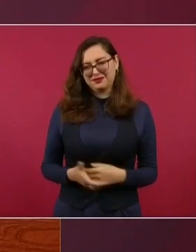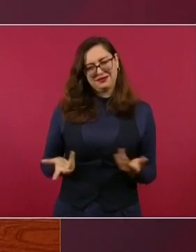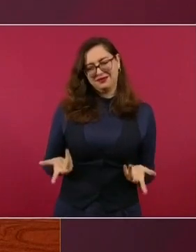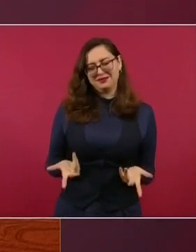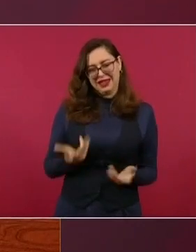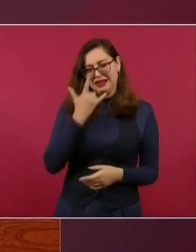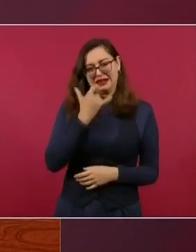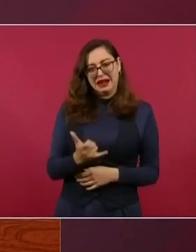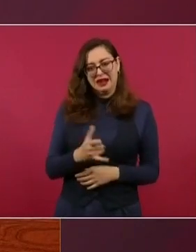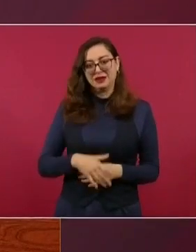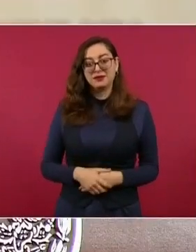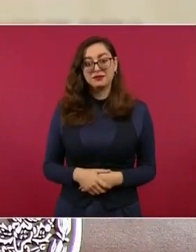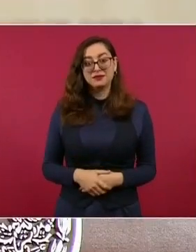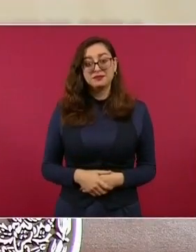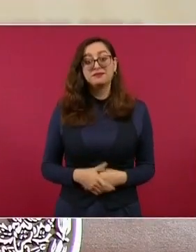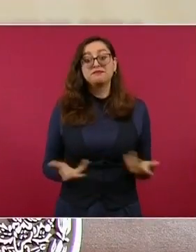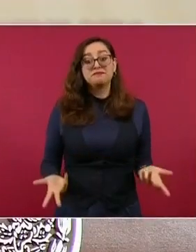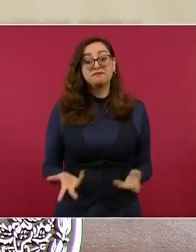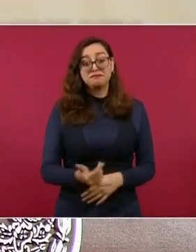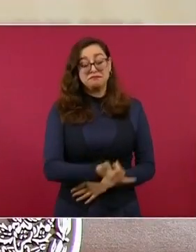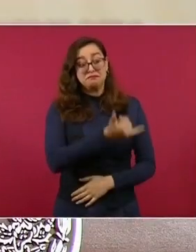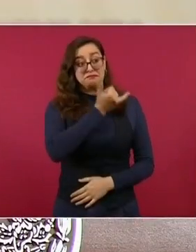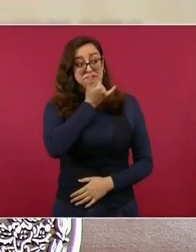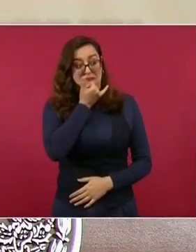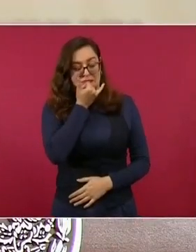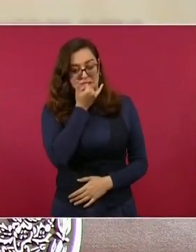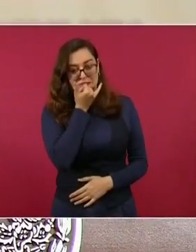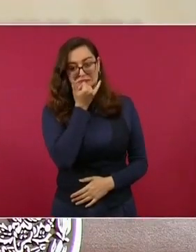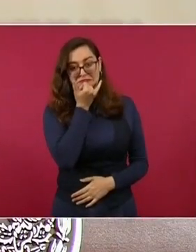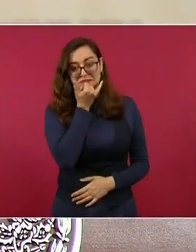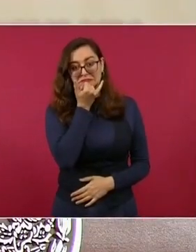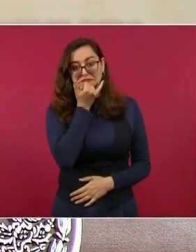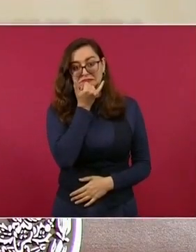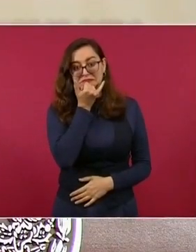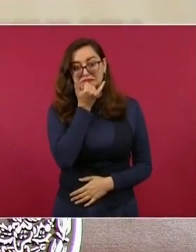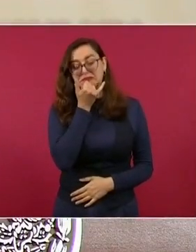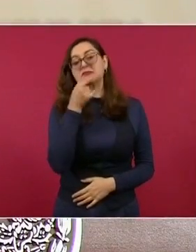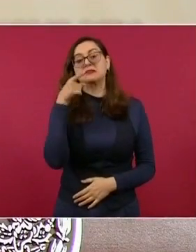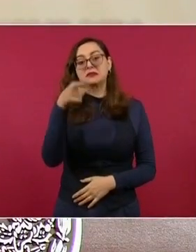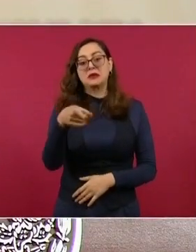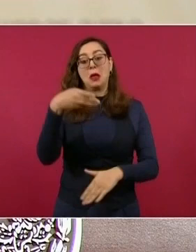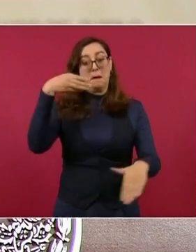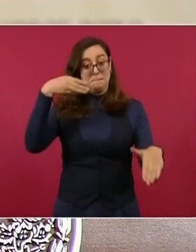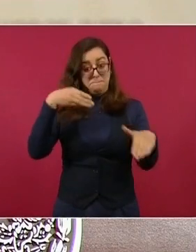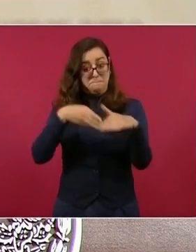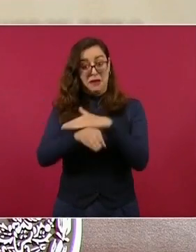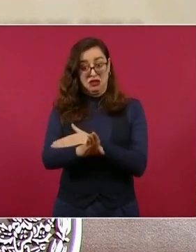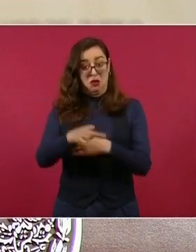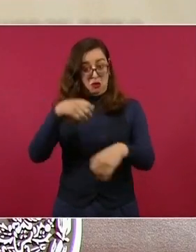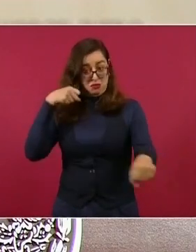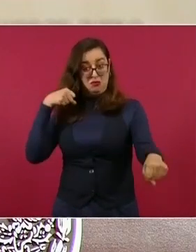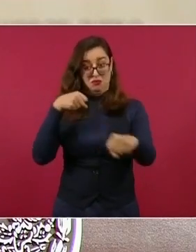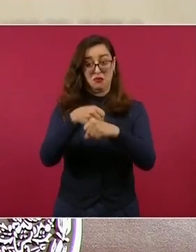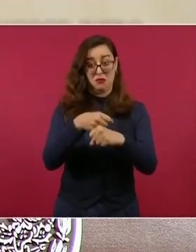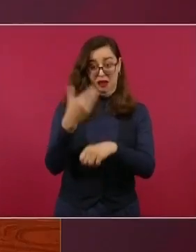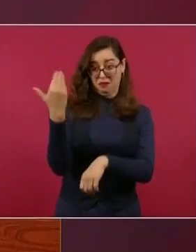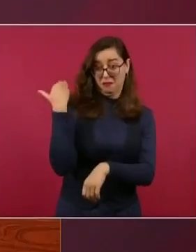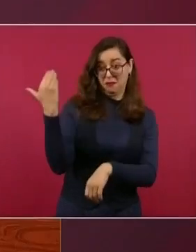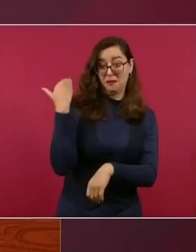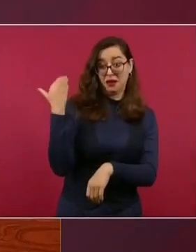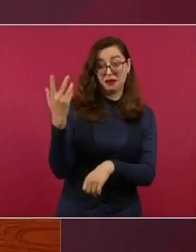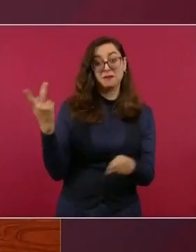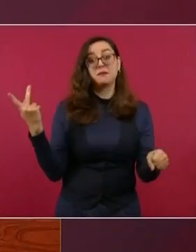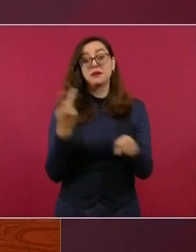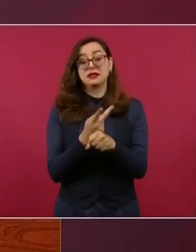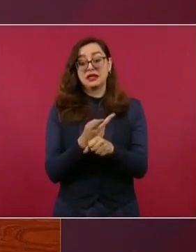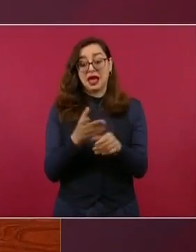que me perdone aquí la fiscalía, pero la caja negra del metro, una de las cajas negras del metro,